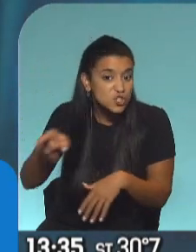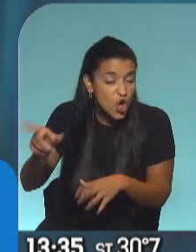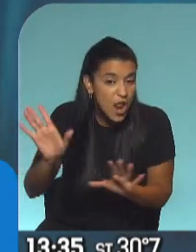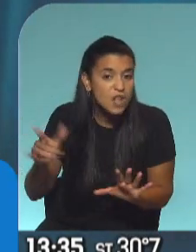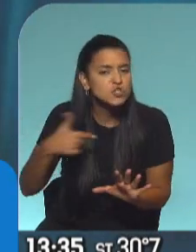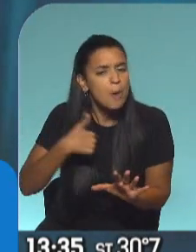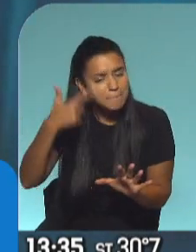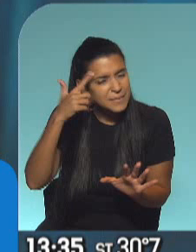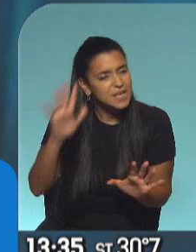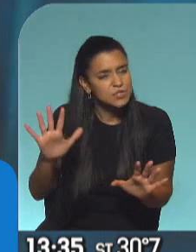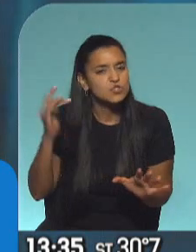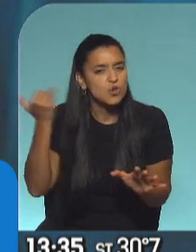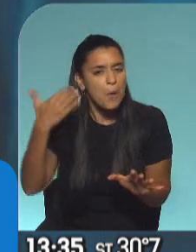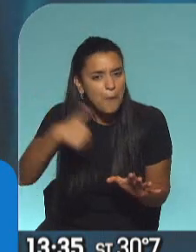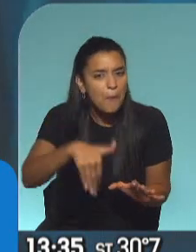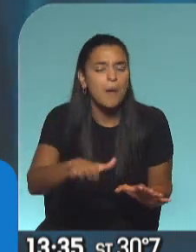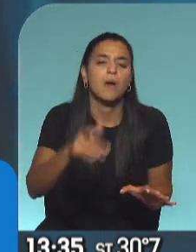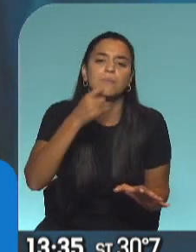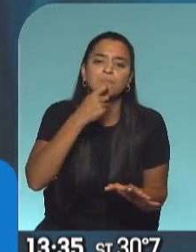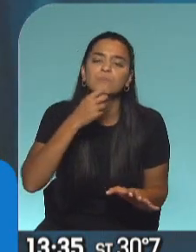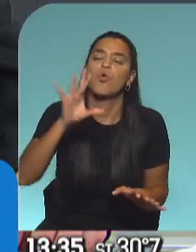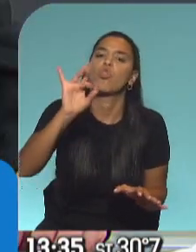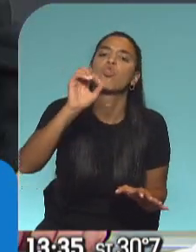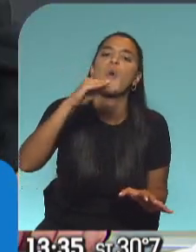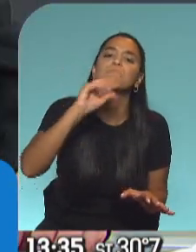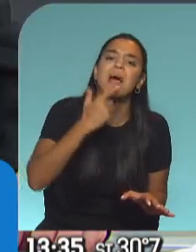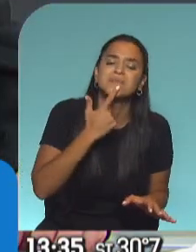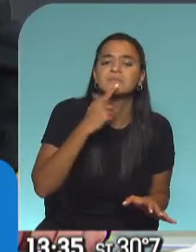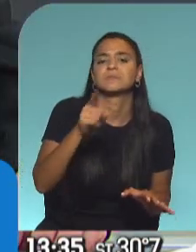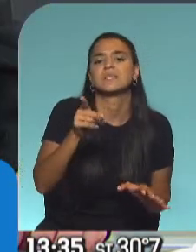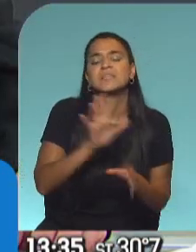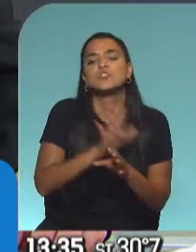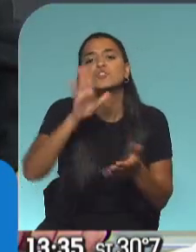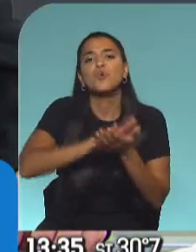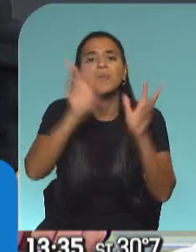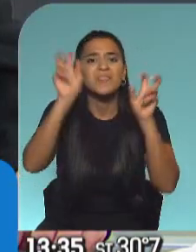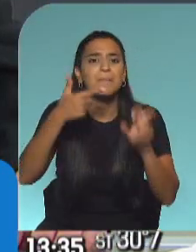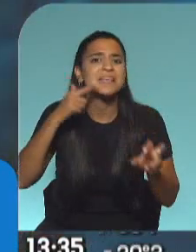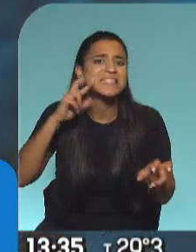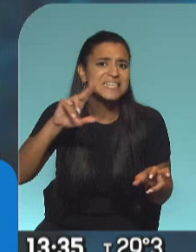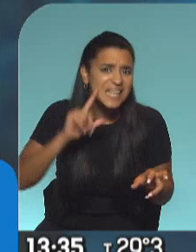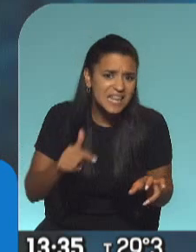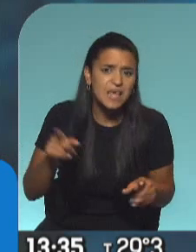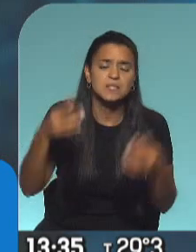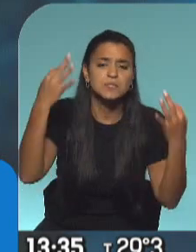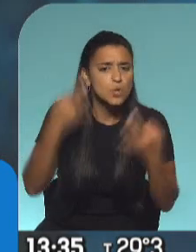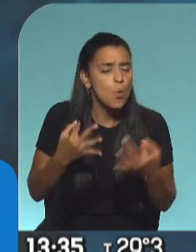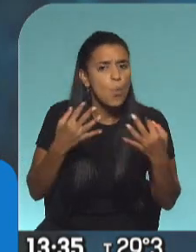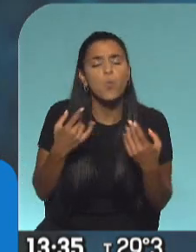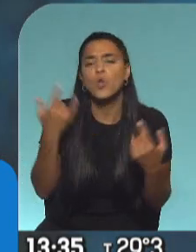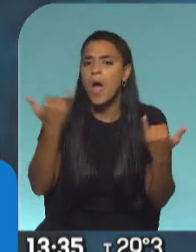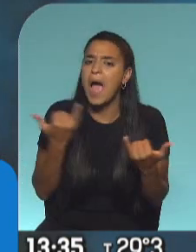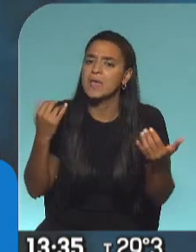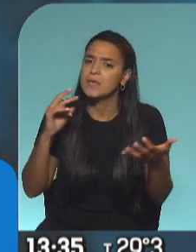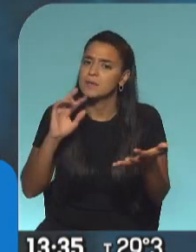haber, en el caso del Donbass y demás, la cuestión de Siria, son cuestiones que van a generar rispideces, que